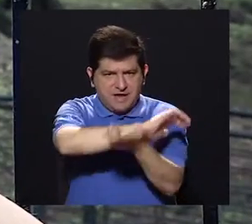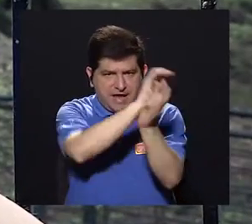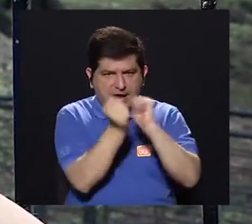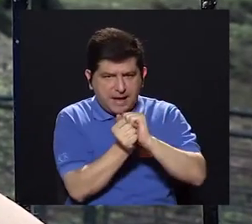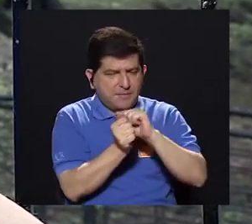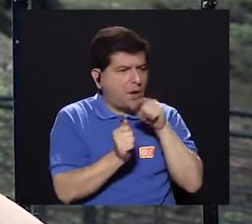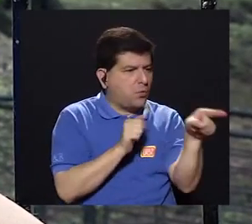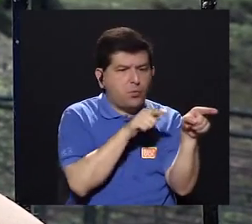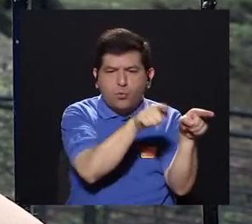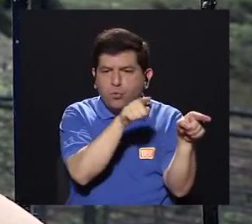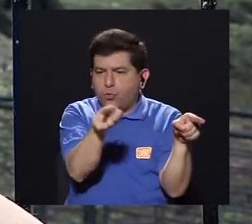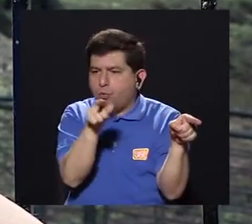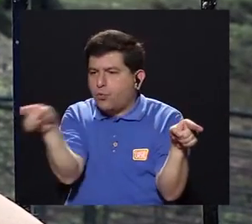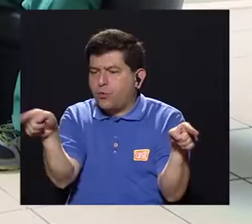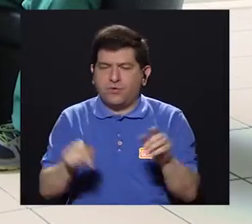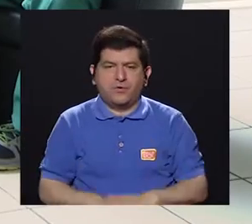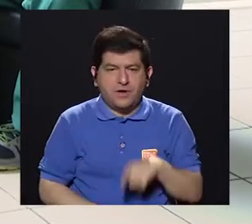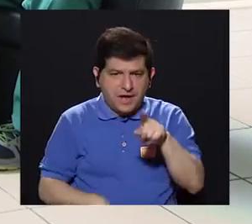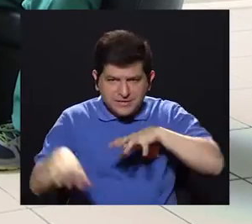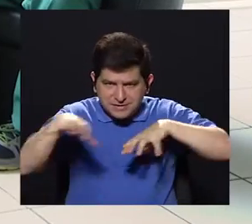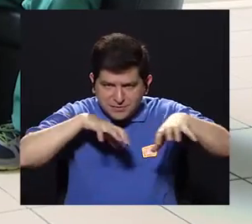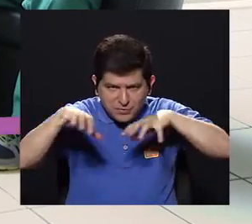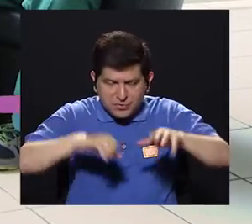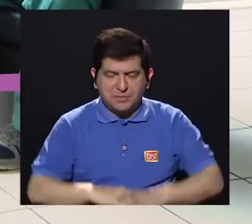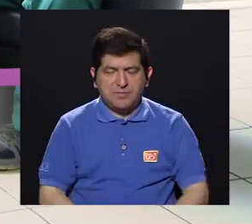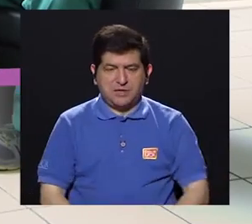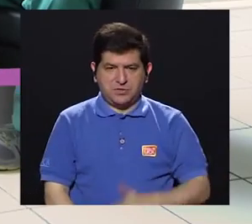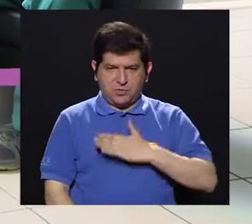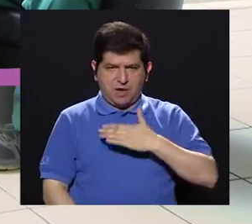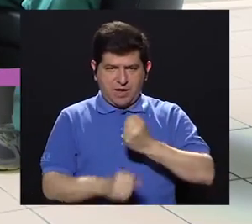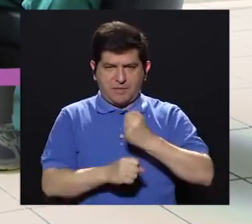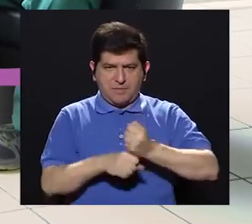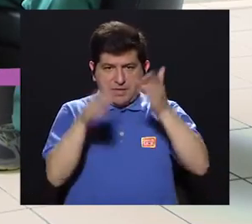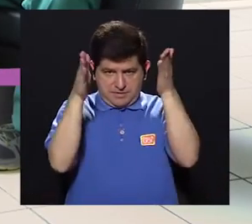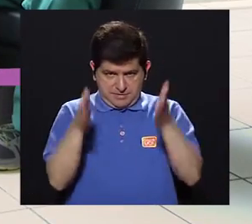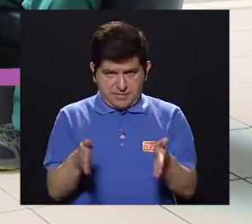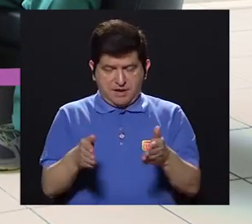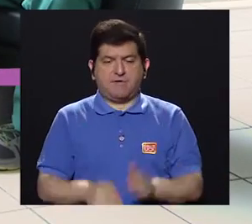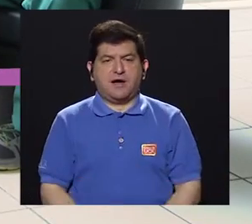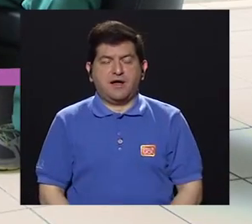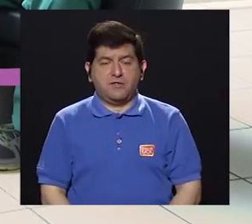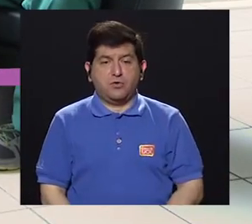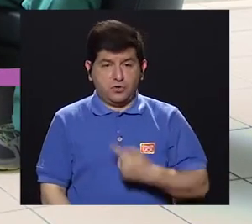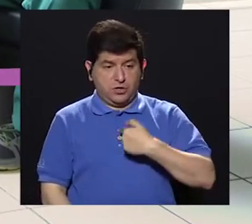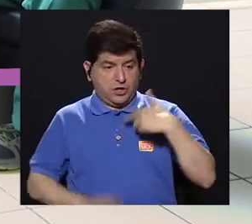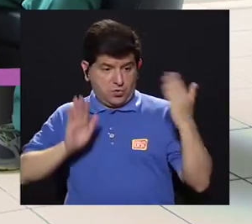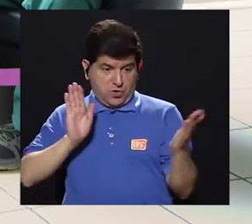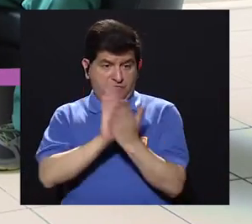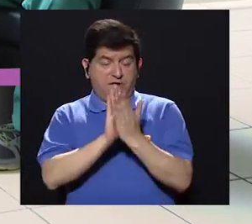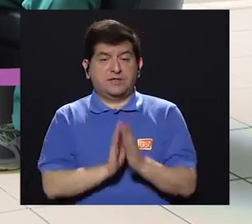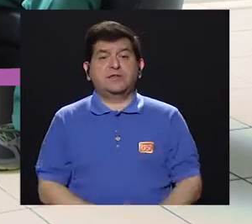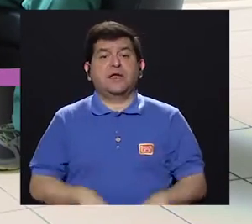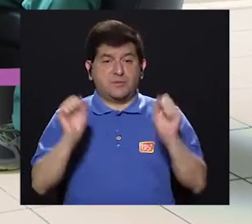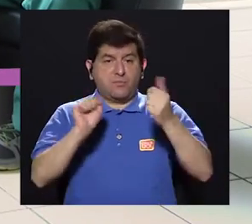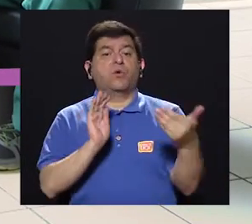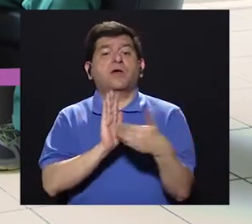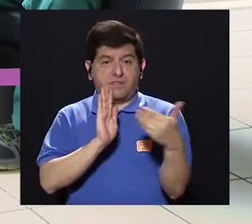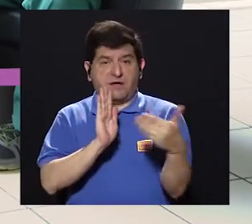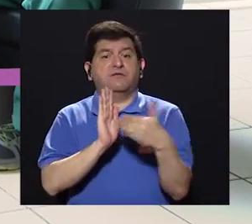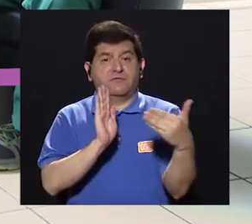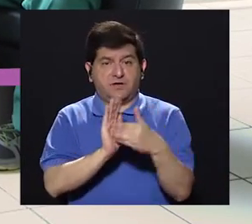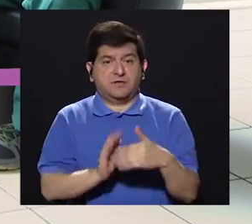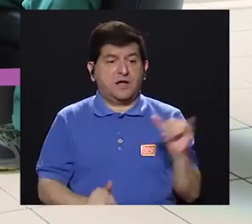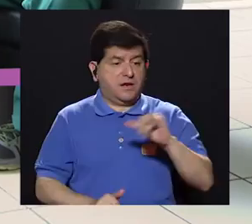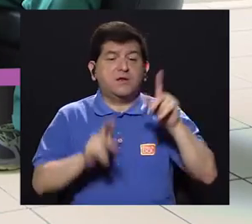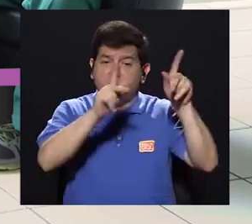que cambia de direcciones. Esa dispersión es la que a mí como trabajador ocupacionalmente expuesta me afecta en mayor